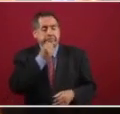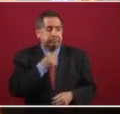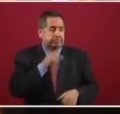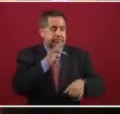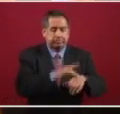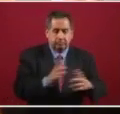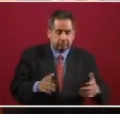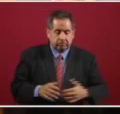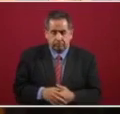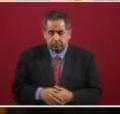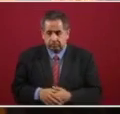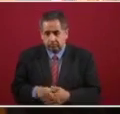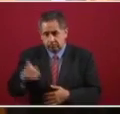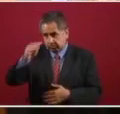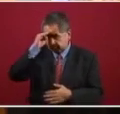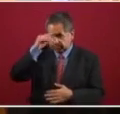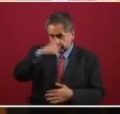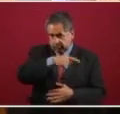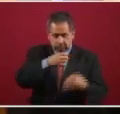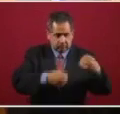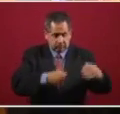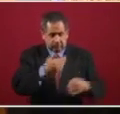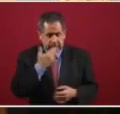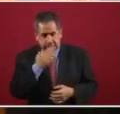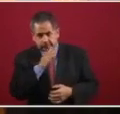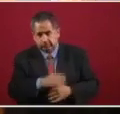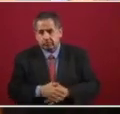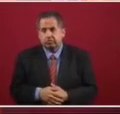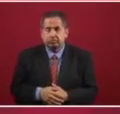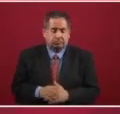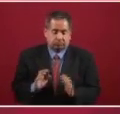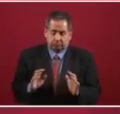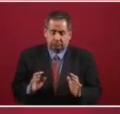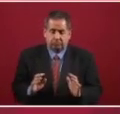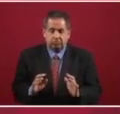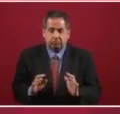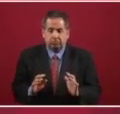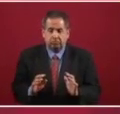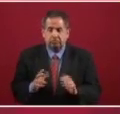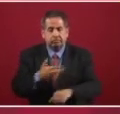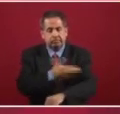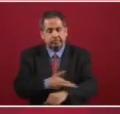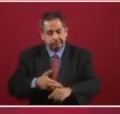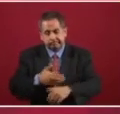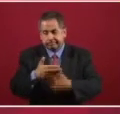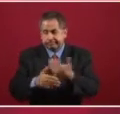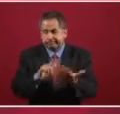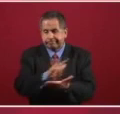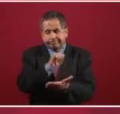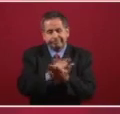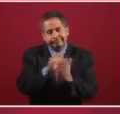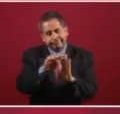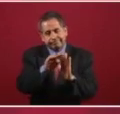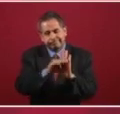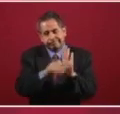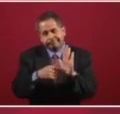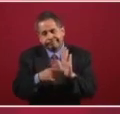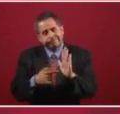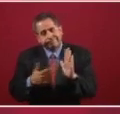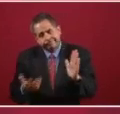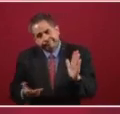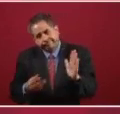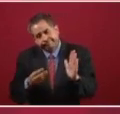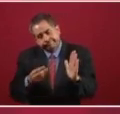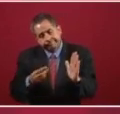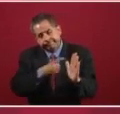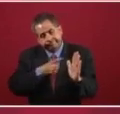¿Considera, o sea, que están actuando bien estos jueces? Pues hay procedimientos legales que se tienen